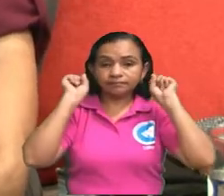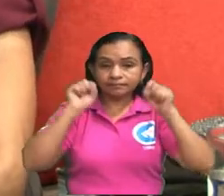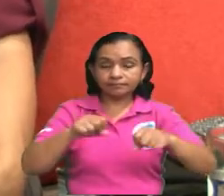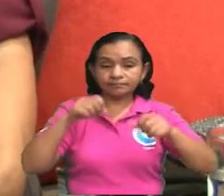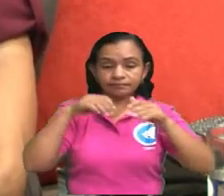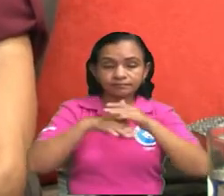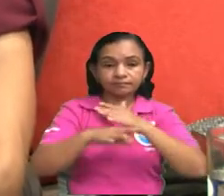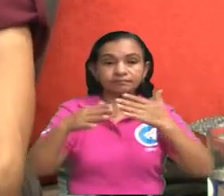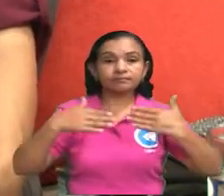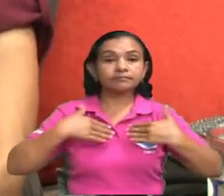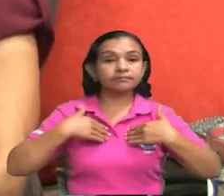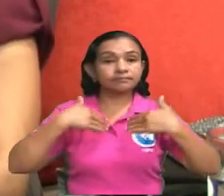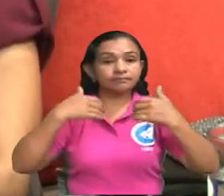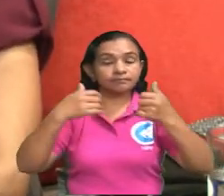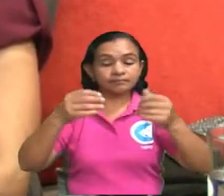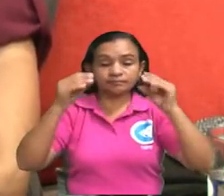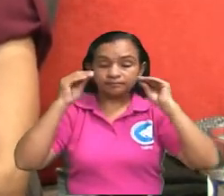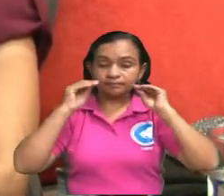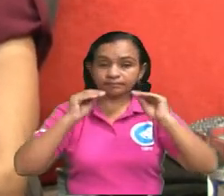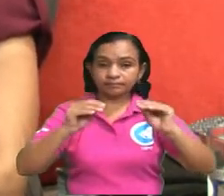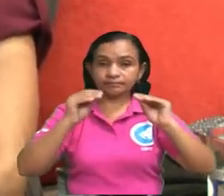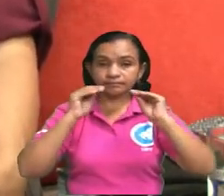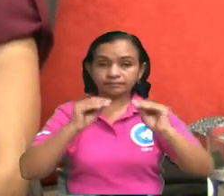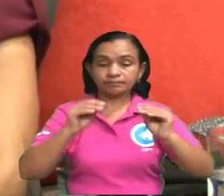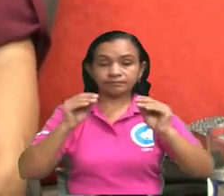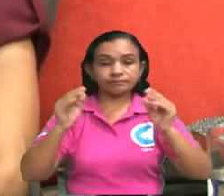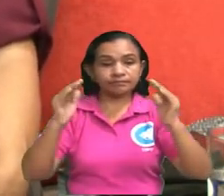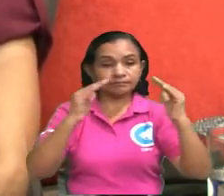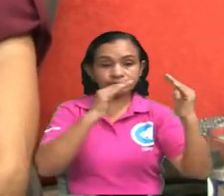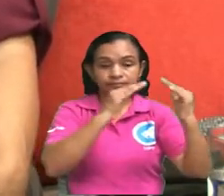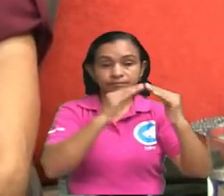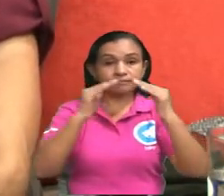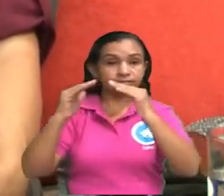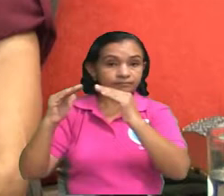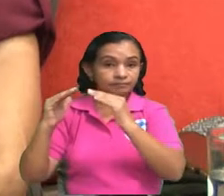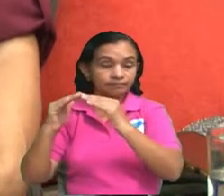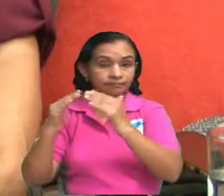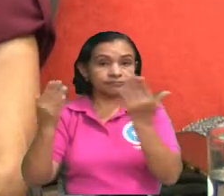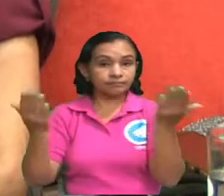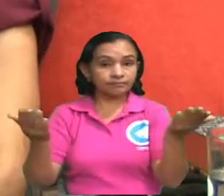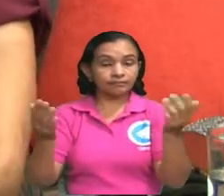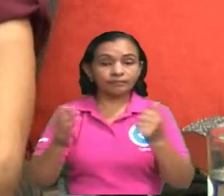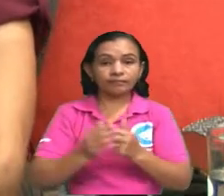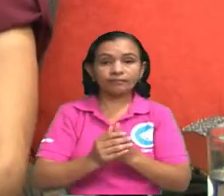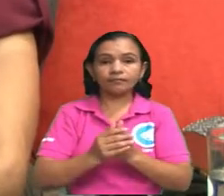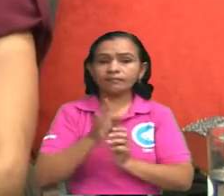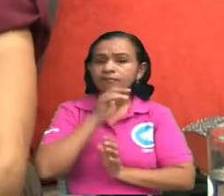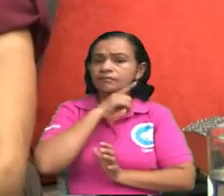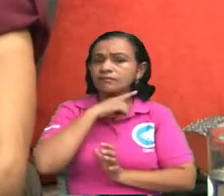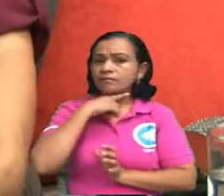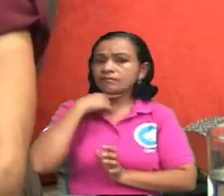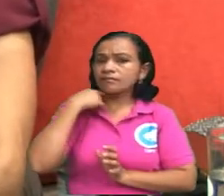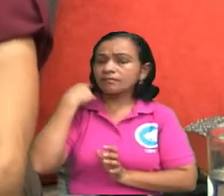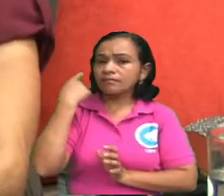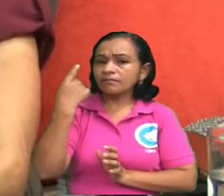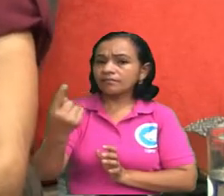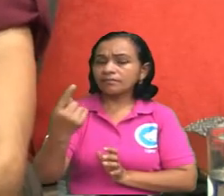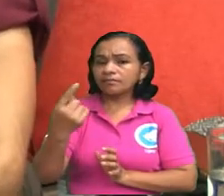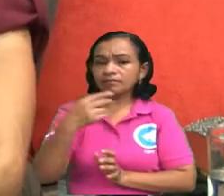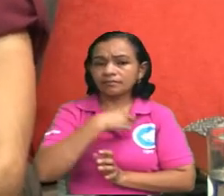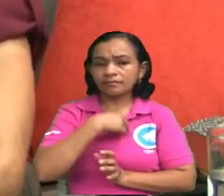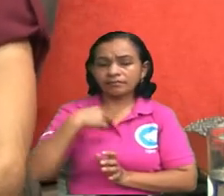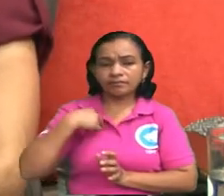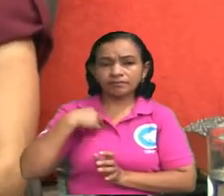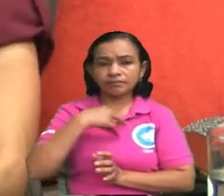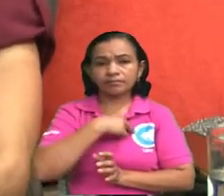a la salud, a la educación, a la vivienda, que la verdadera democracia es la que estaban